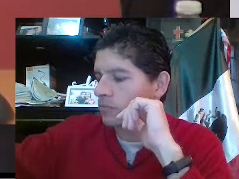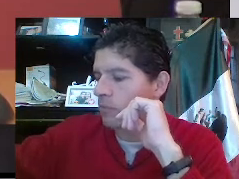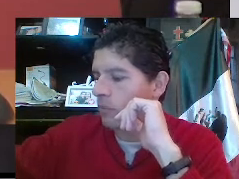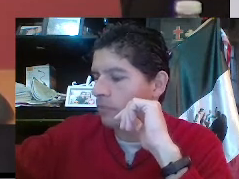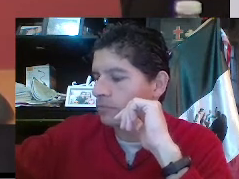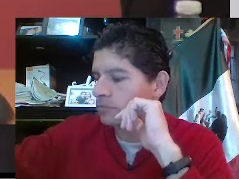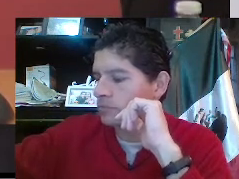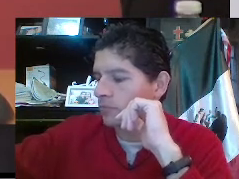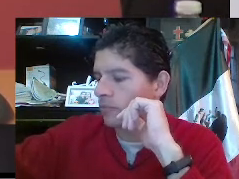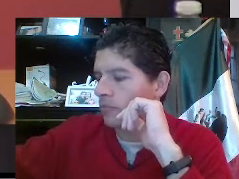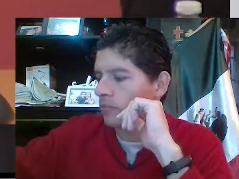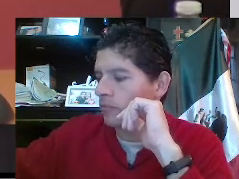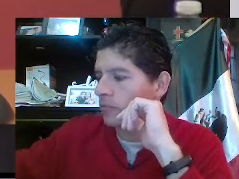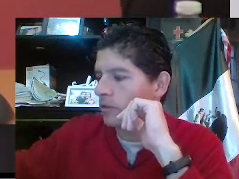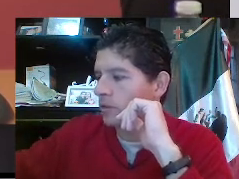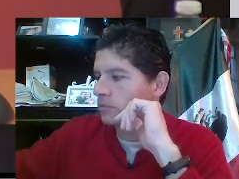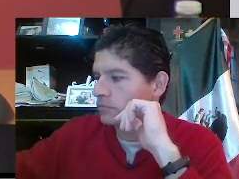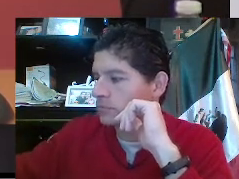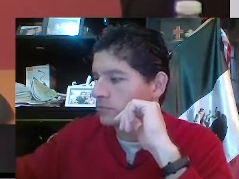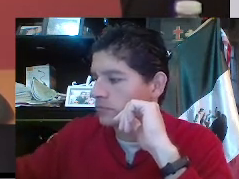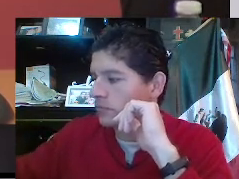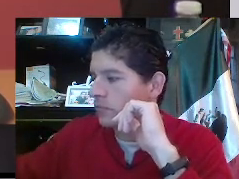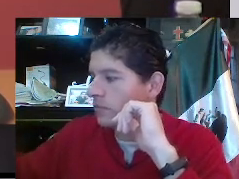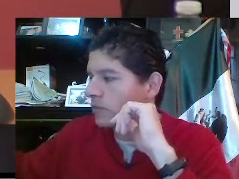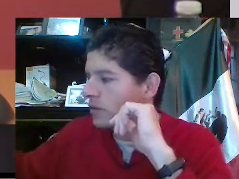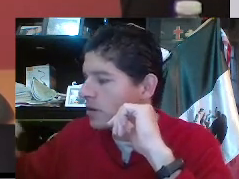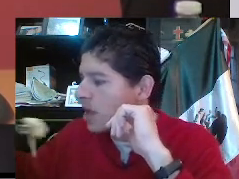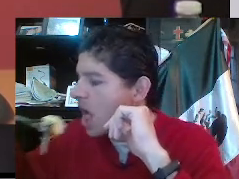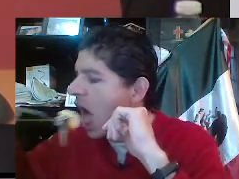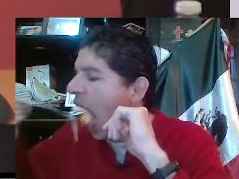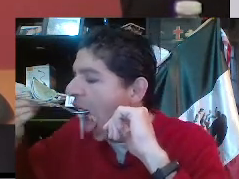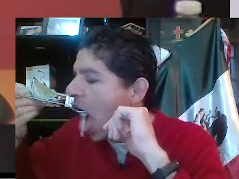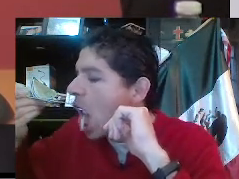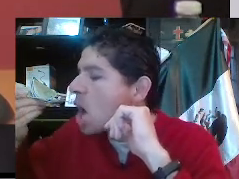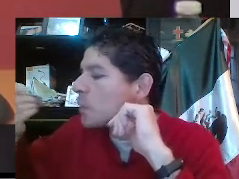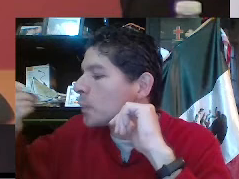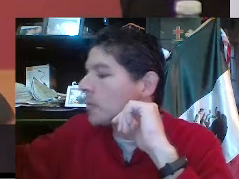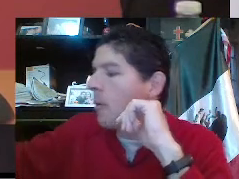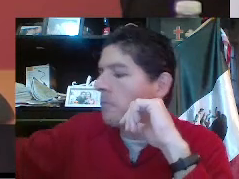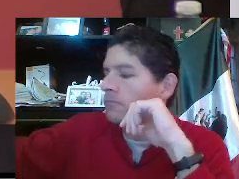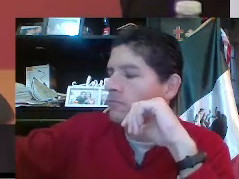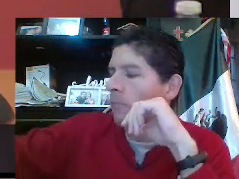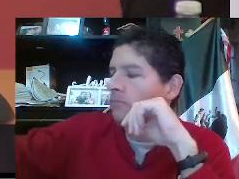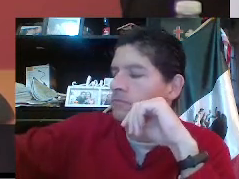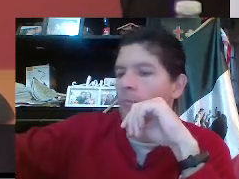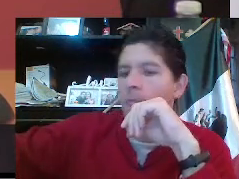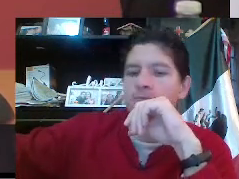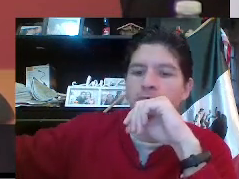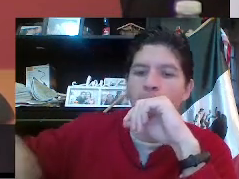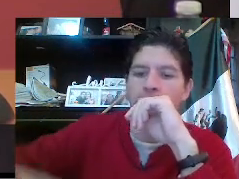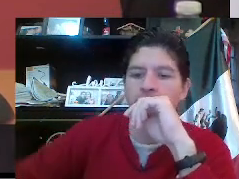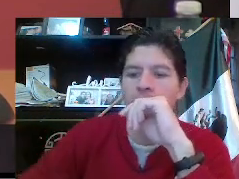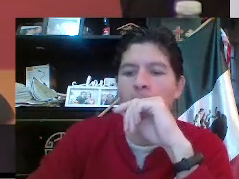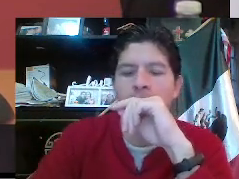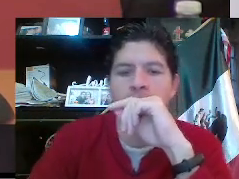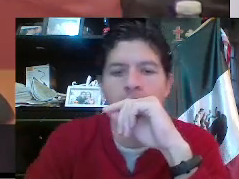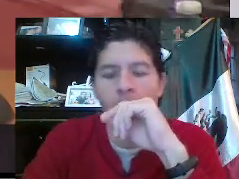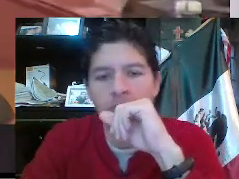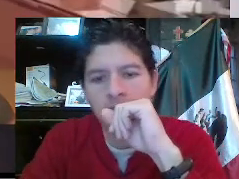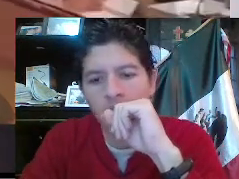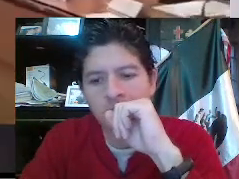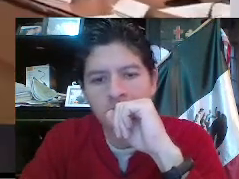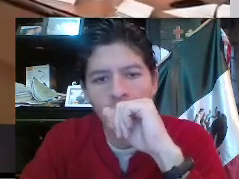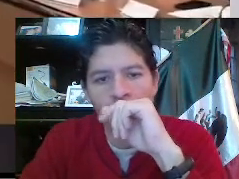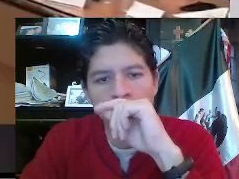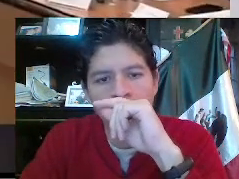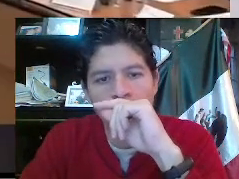Obtuvieron permisos por una supuesta capacidad excedente bajo el esquema de sociedades de autoabastecimiento y la comprometieron legalmente con supuestos socios y permisos